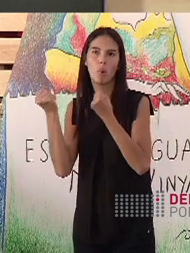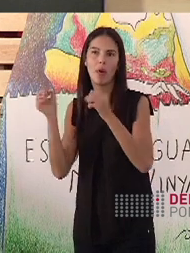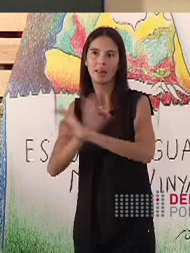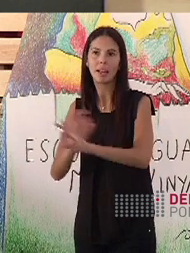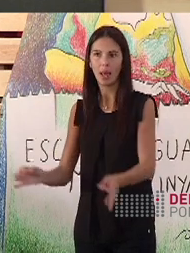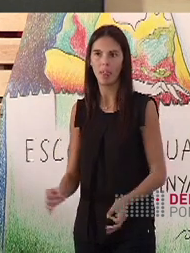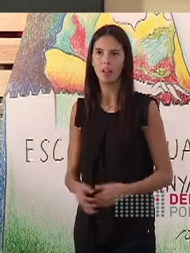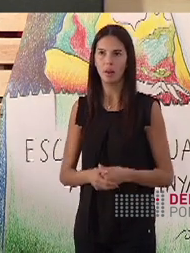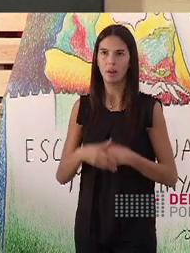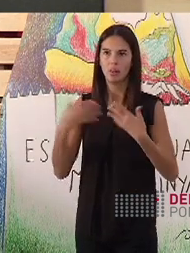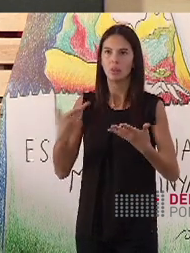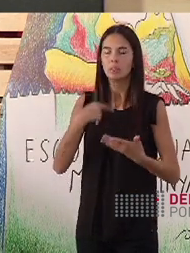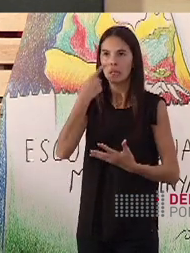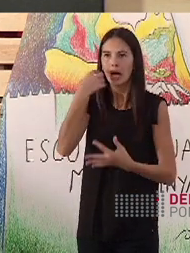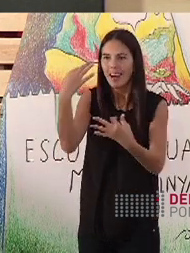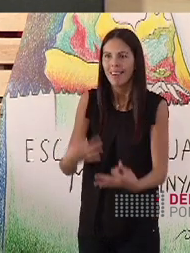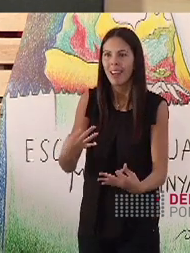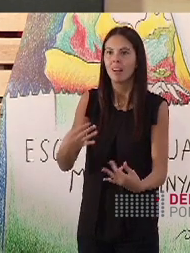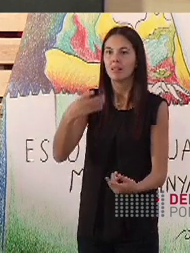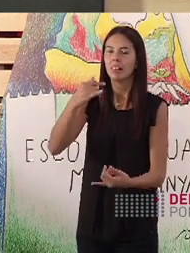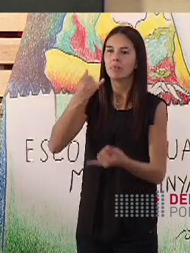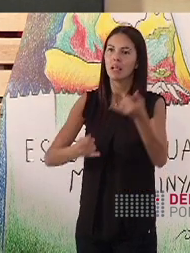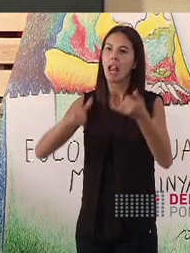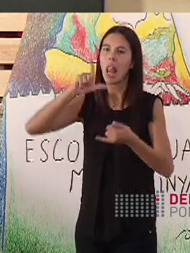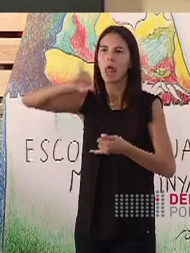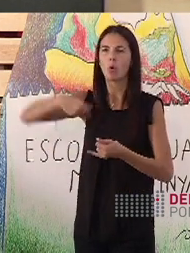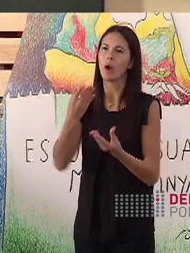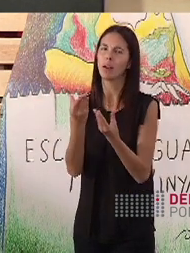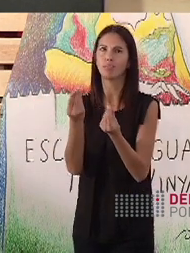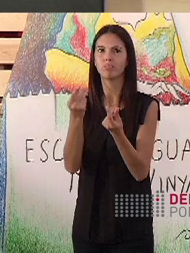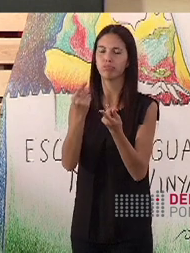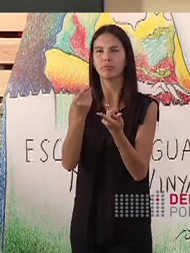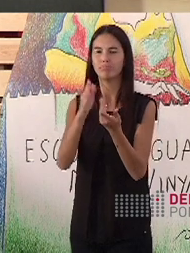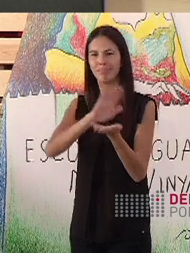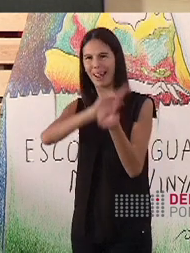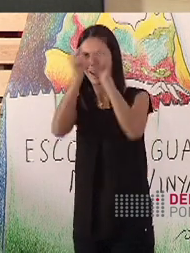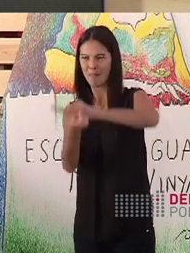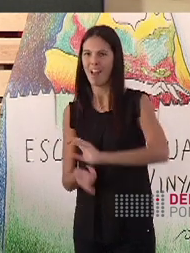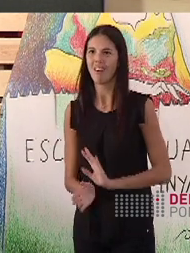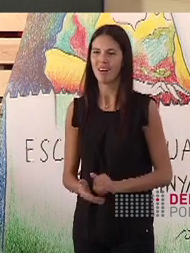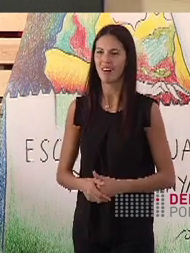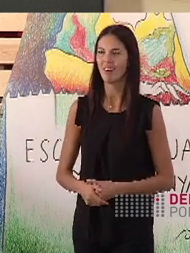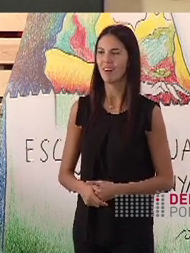empoderante. Entonces sí que es verdad que el lenguaje está muy, muy, muy, muy tergiversado. Claro.